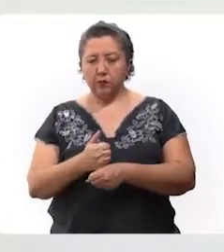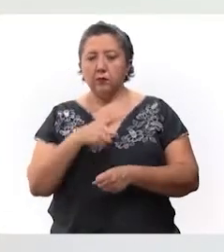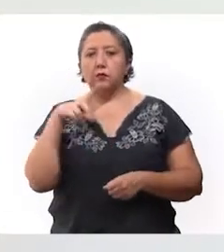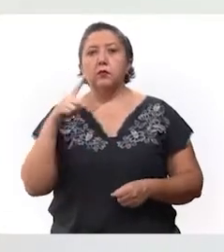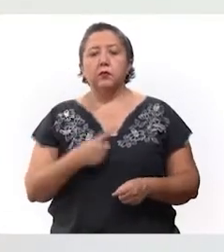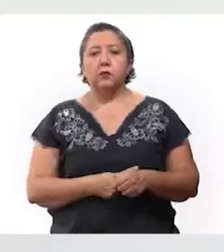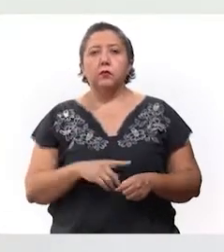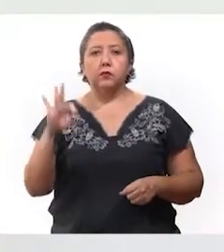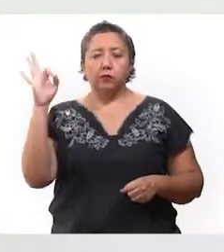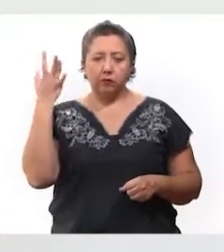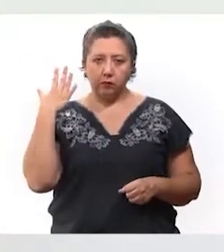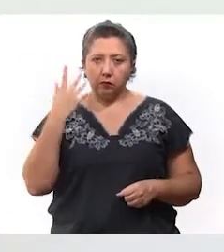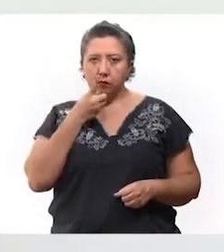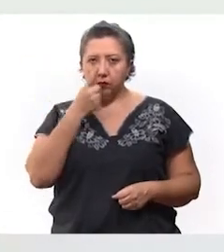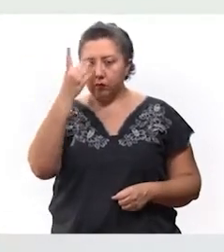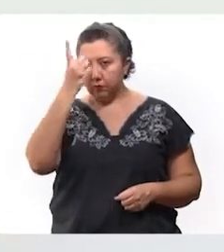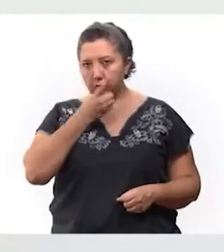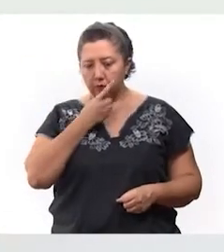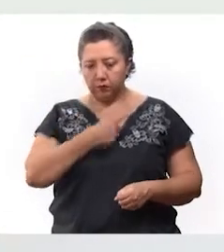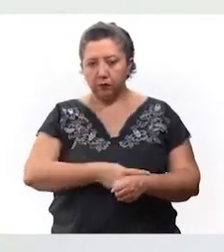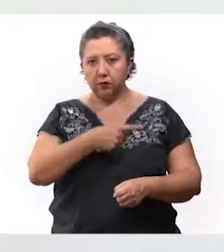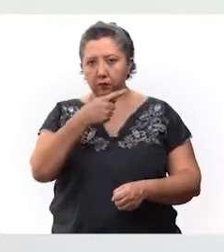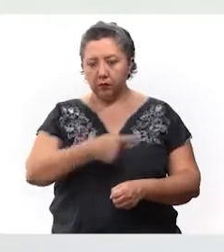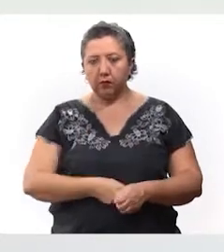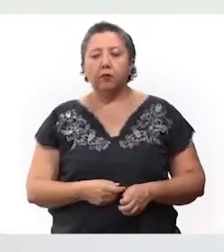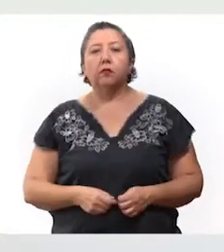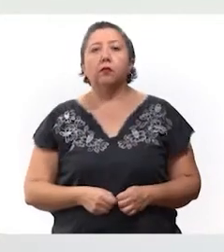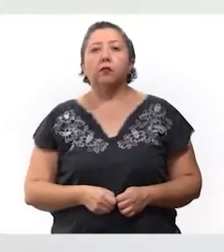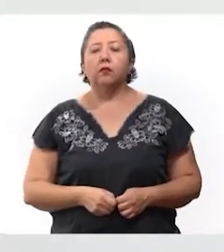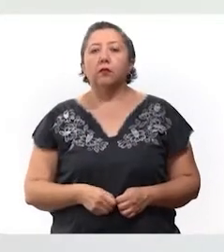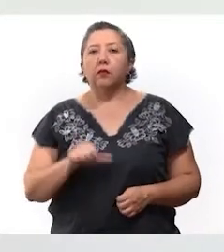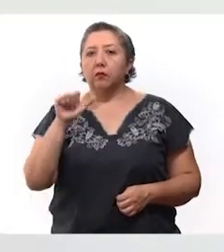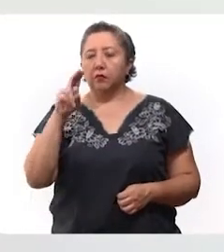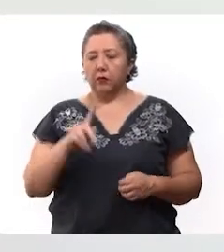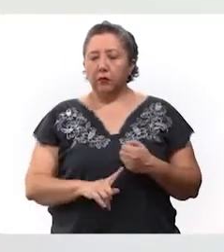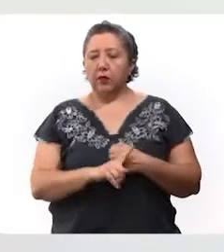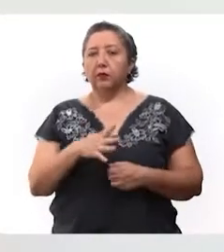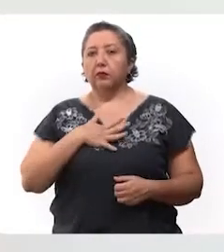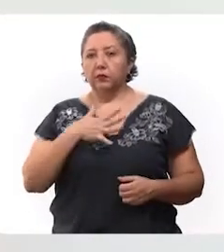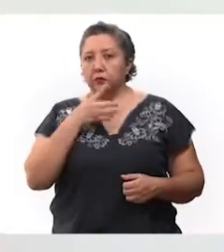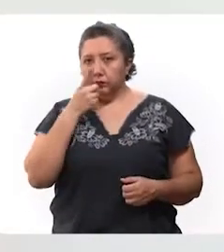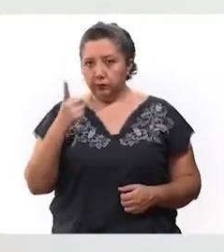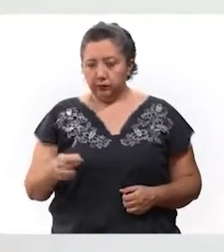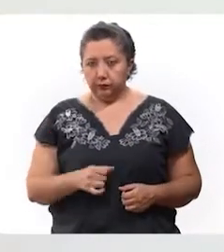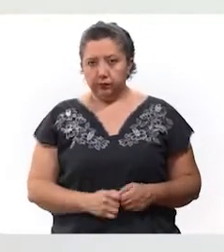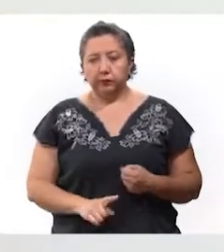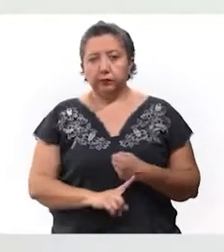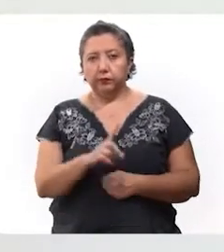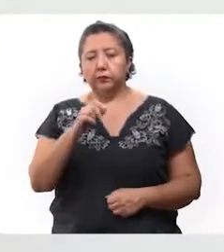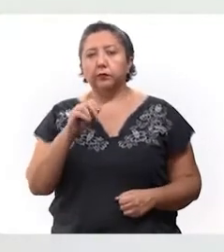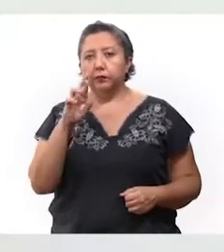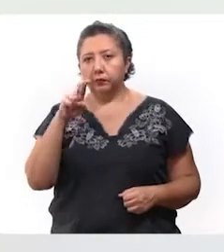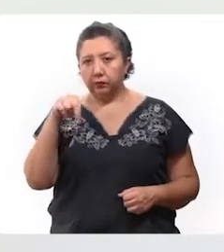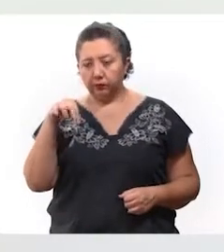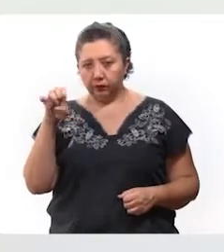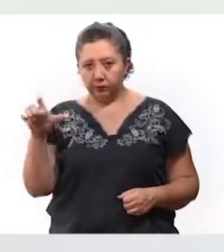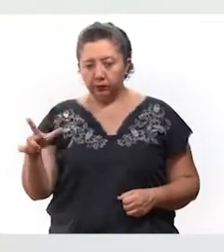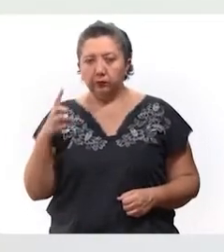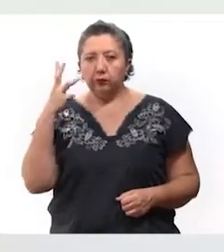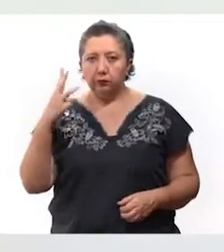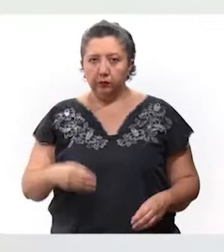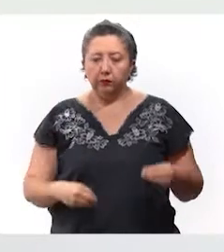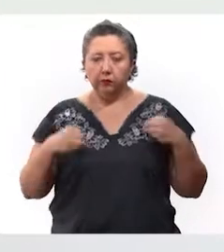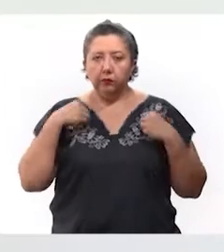Sus principales enfermedades fueron diabetes, hipertensión arterial, asma, inmunosupresión e insuficiencia renal crónica.